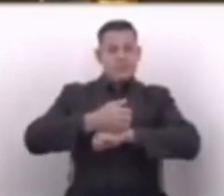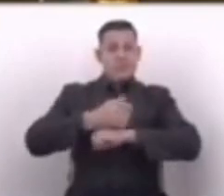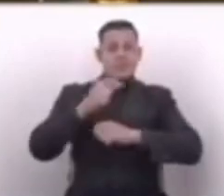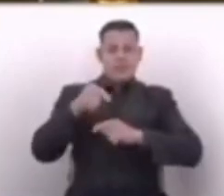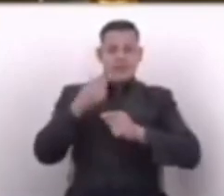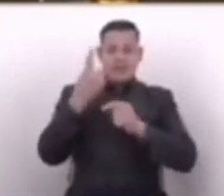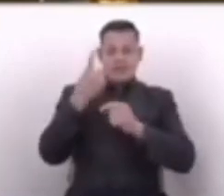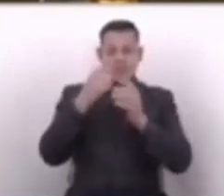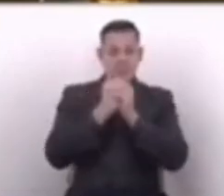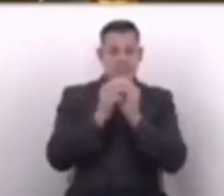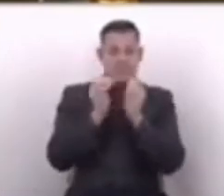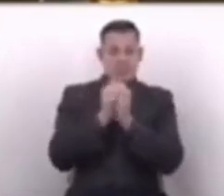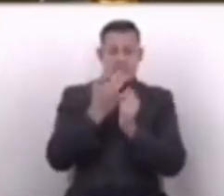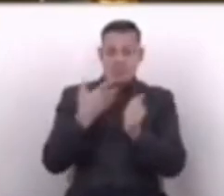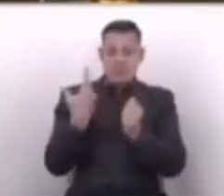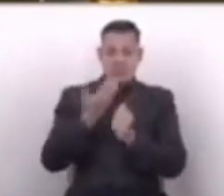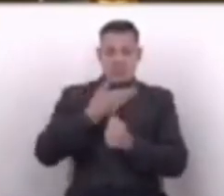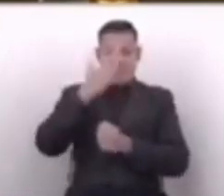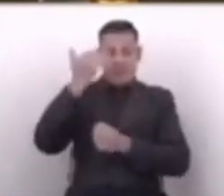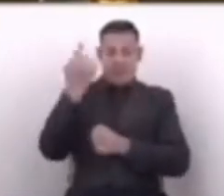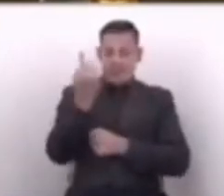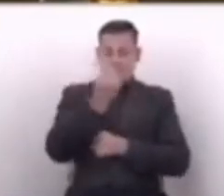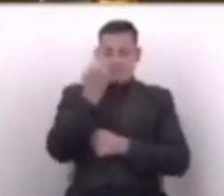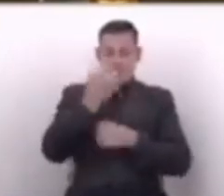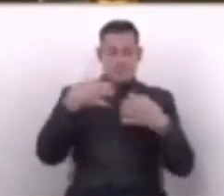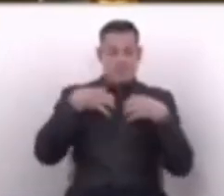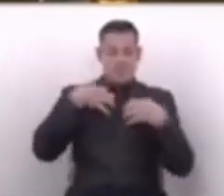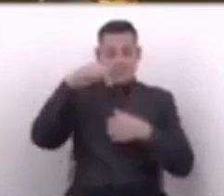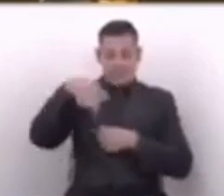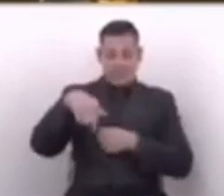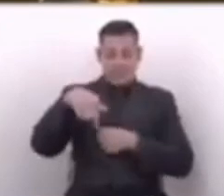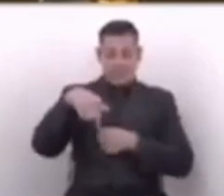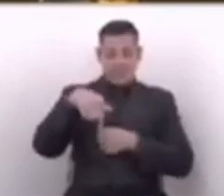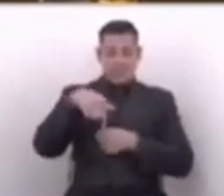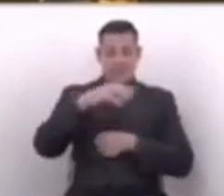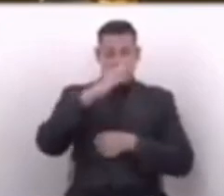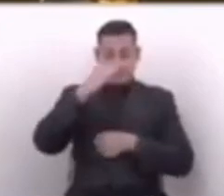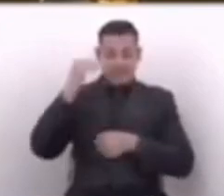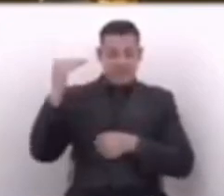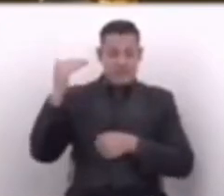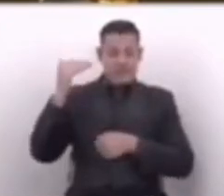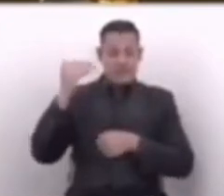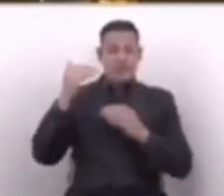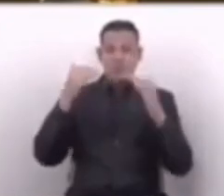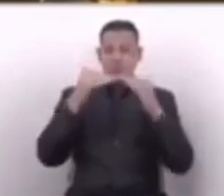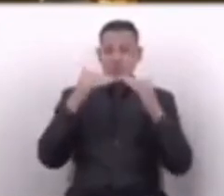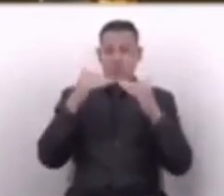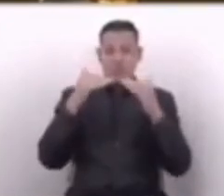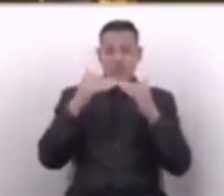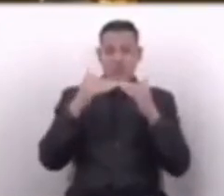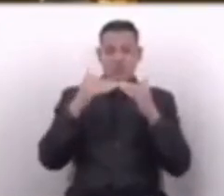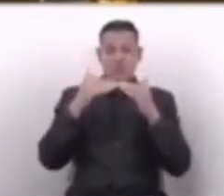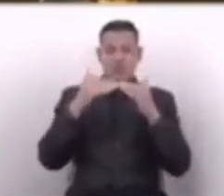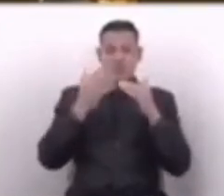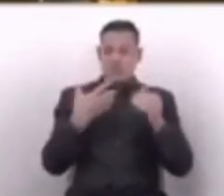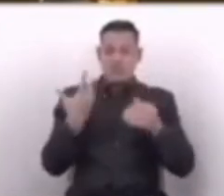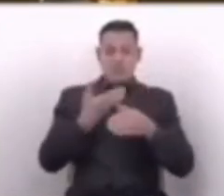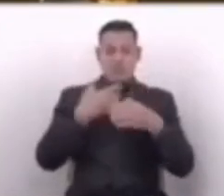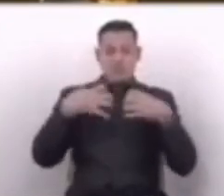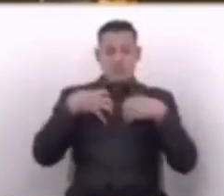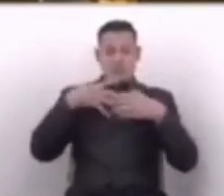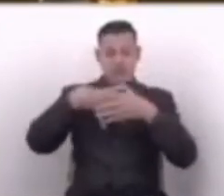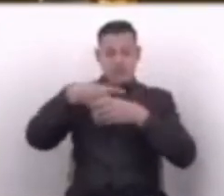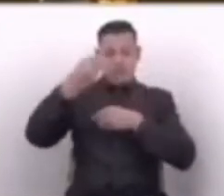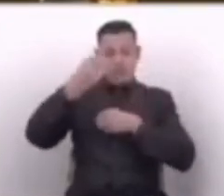y que afecta a todo el país, y no solo para los que vivimos acá en nuestro país, sino que también para los que viven afuera